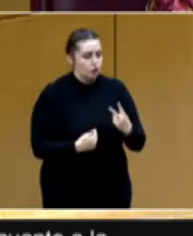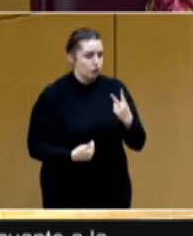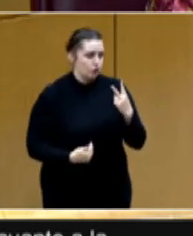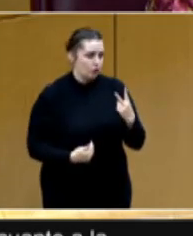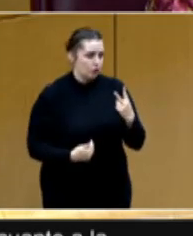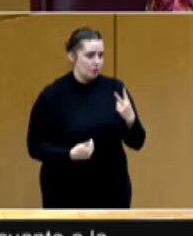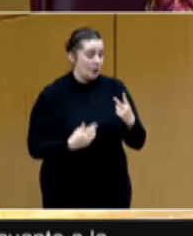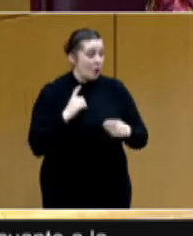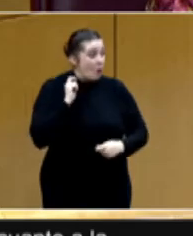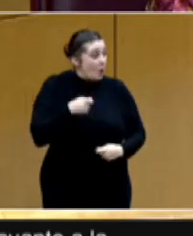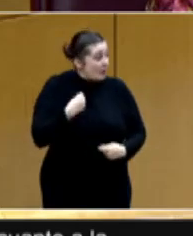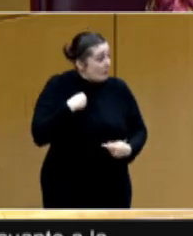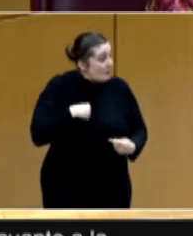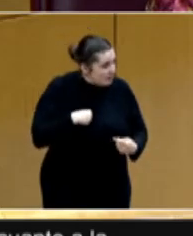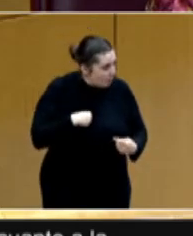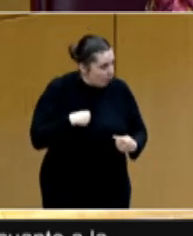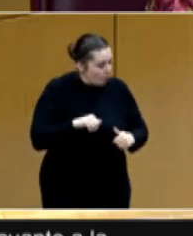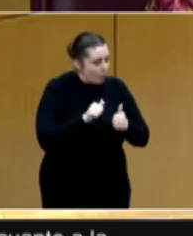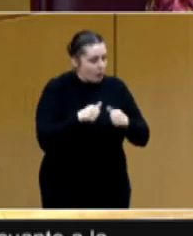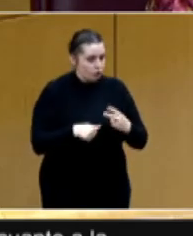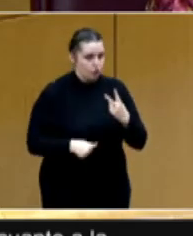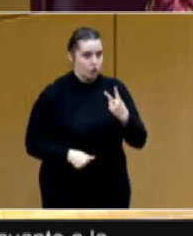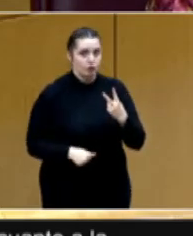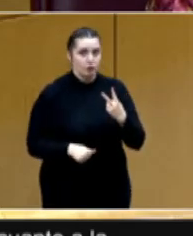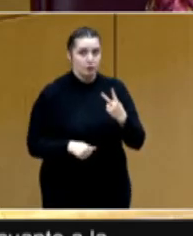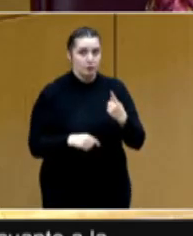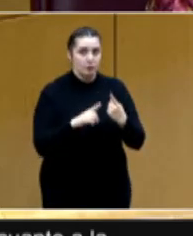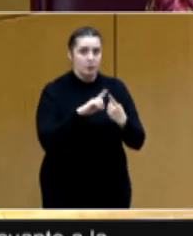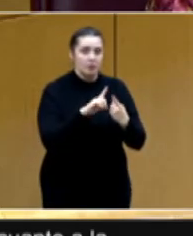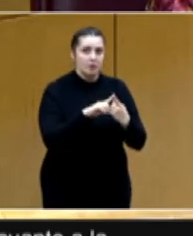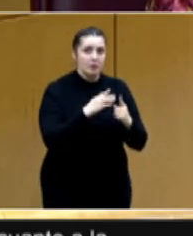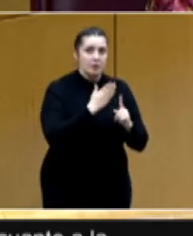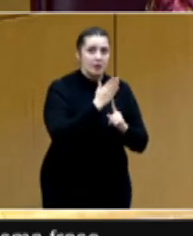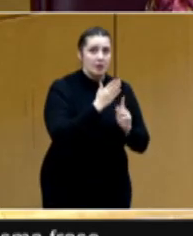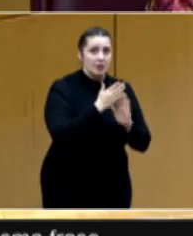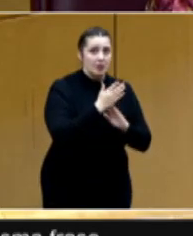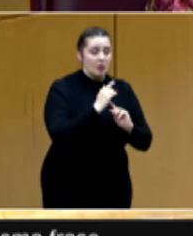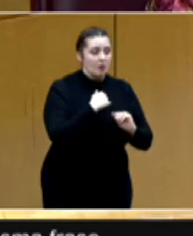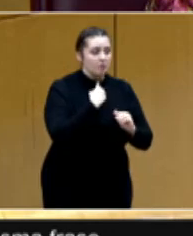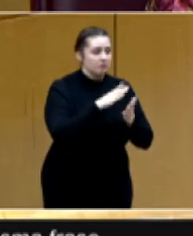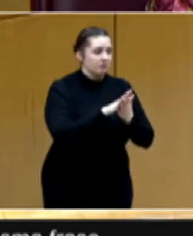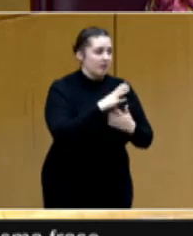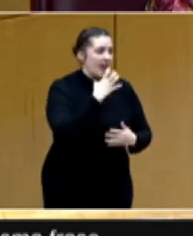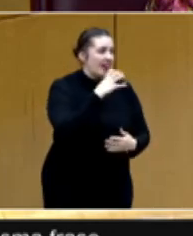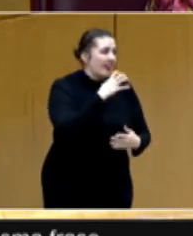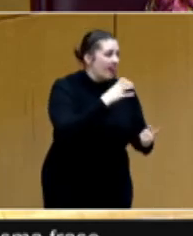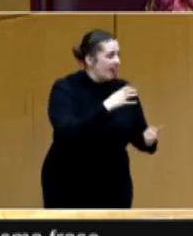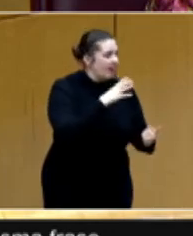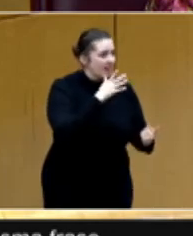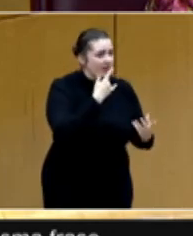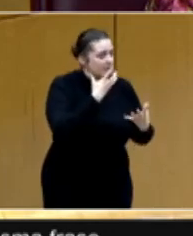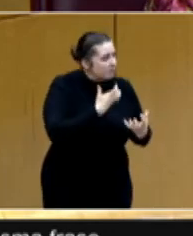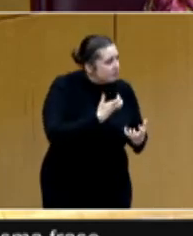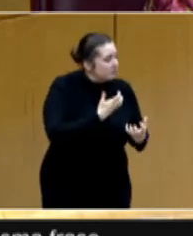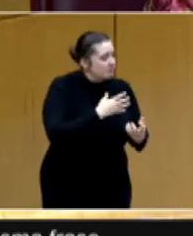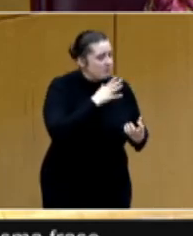el mismo juez y en el primero había un tono evidente de queja de tristeza